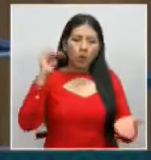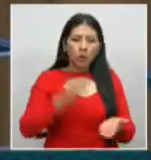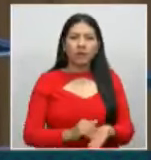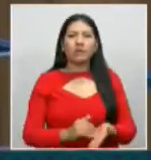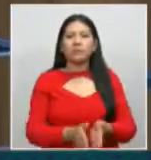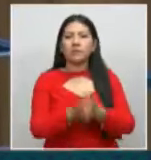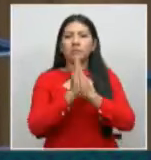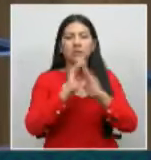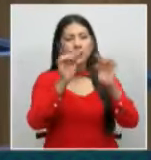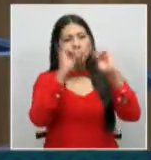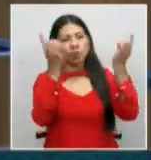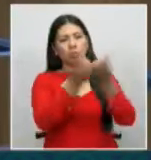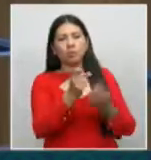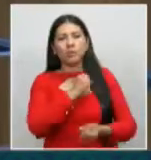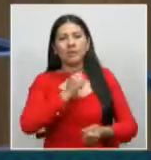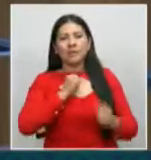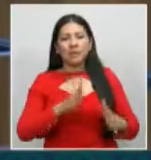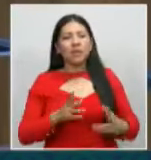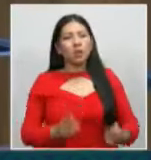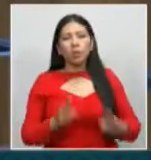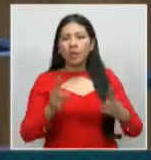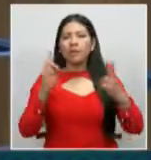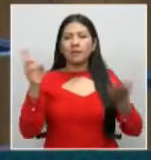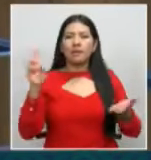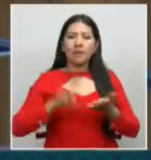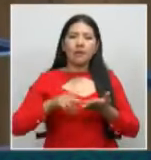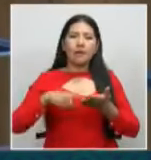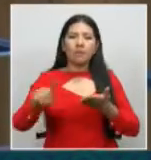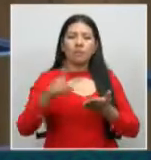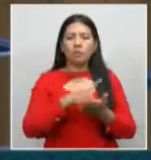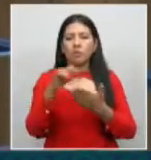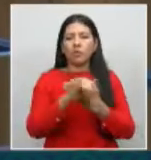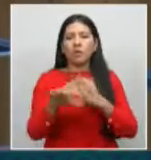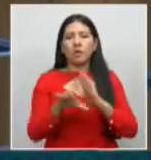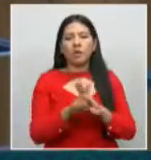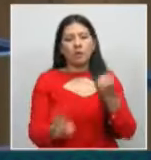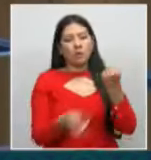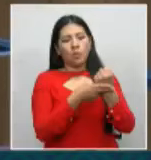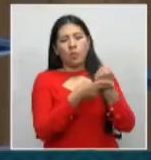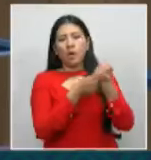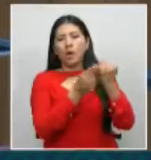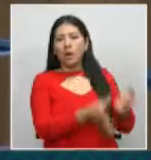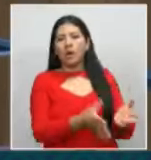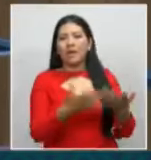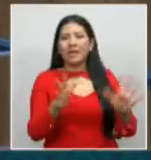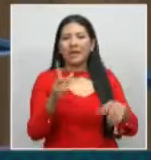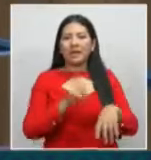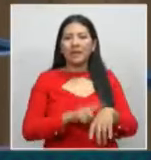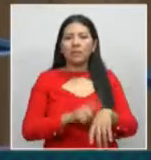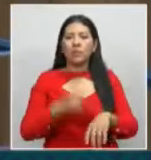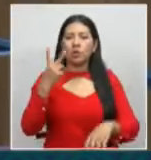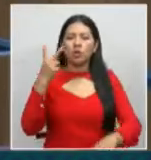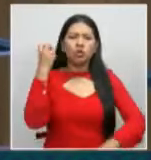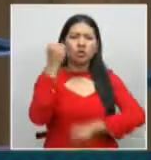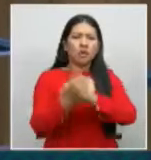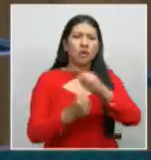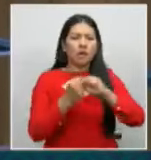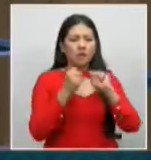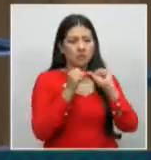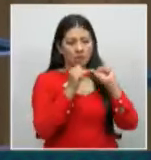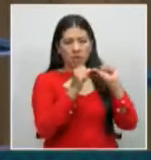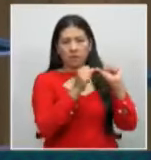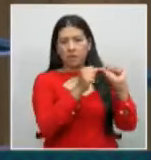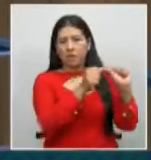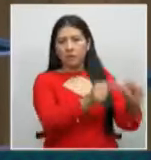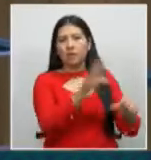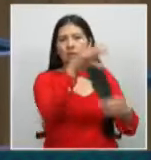de Senadores que puedan aprobar cuanto antes el proyecto de ley que está durmiendo hace más de 2 años en la Cámara